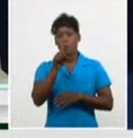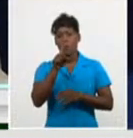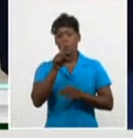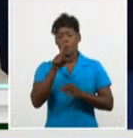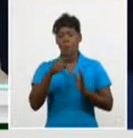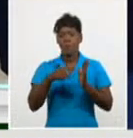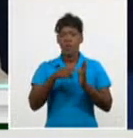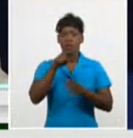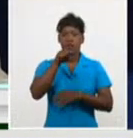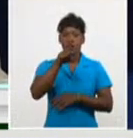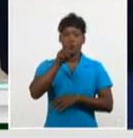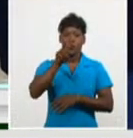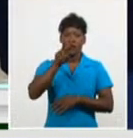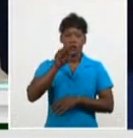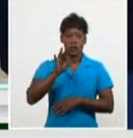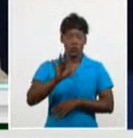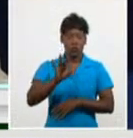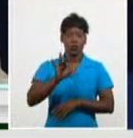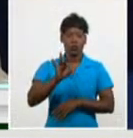1.128, o sea, el